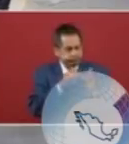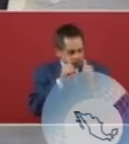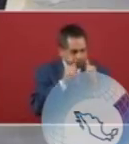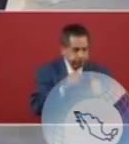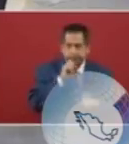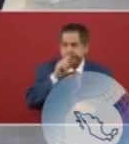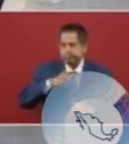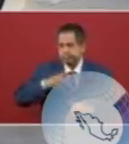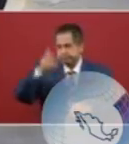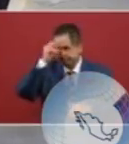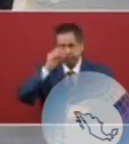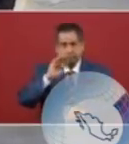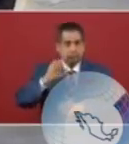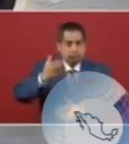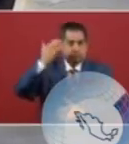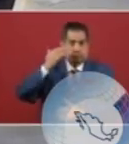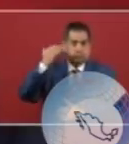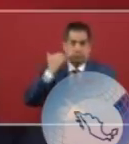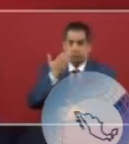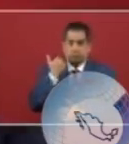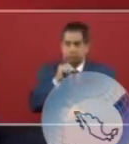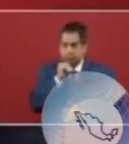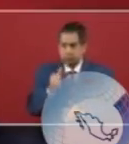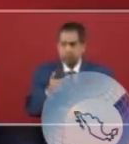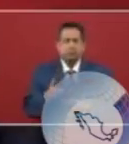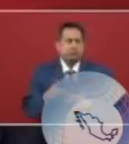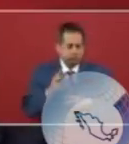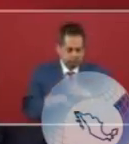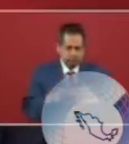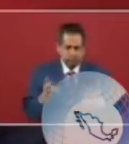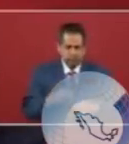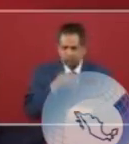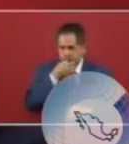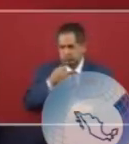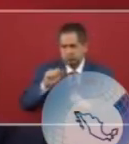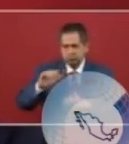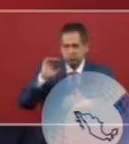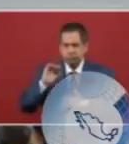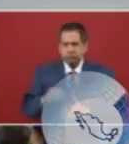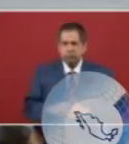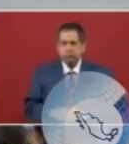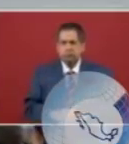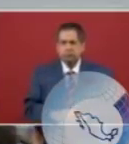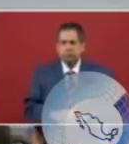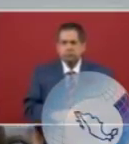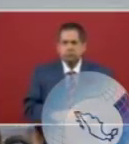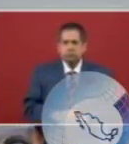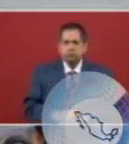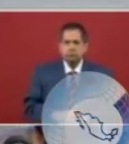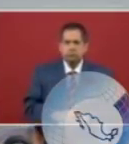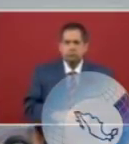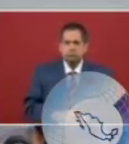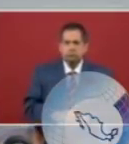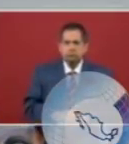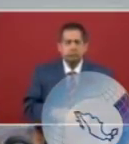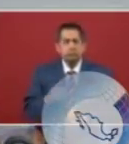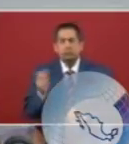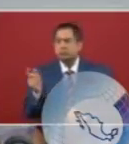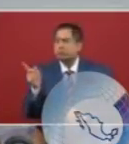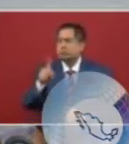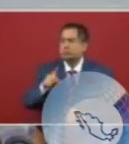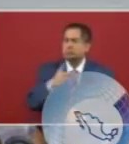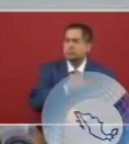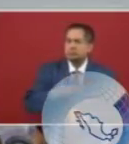porque no sé si aciertas pero ahora si se va a hacer si sería el compromiso del presidente perdón del presidente